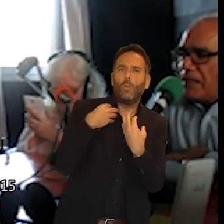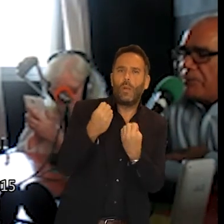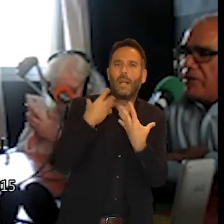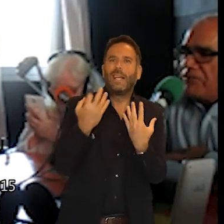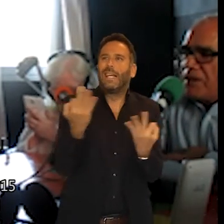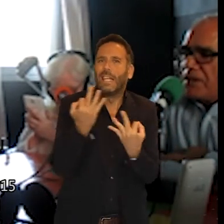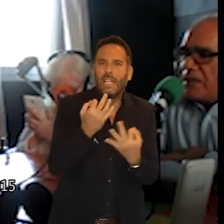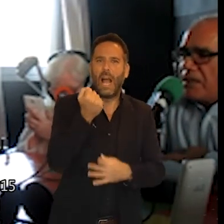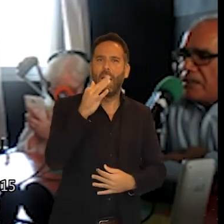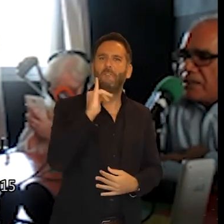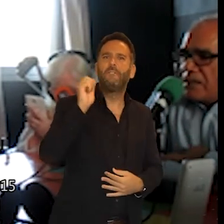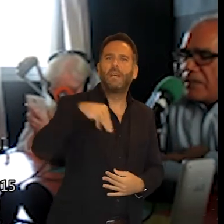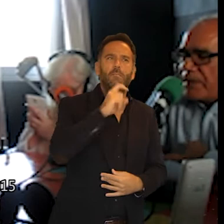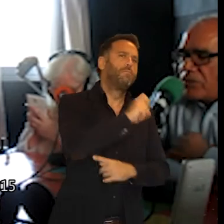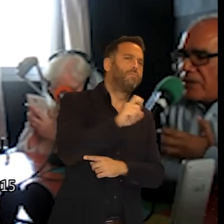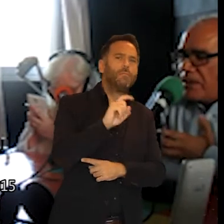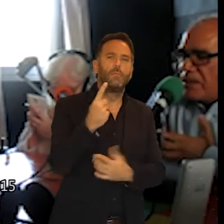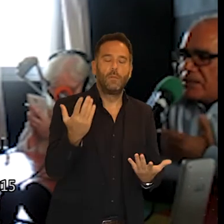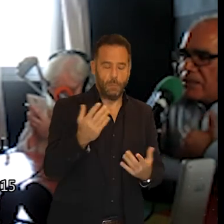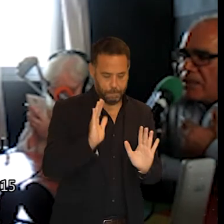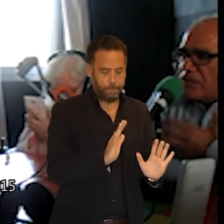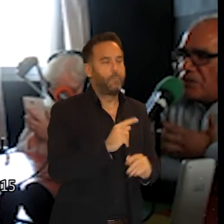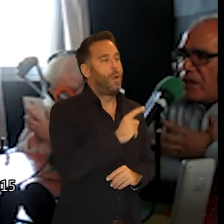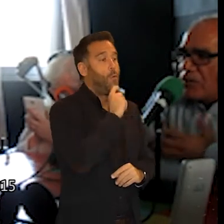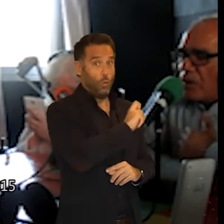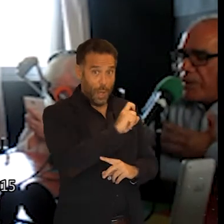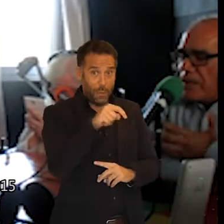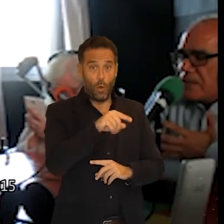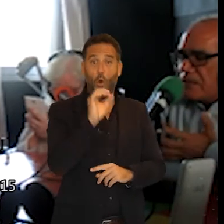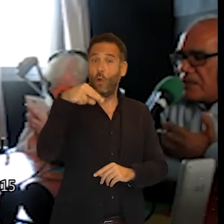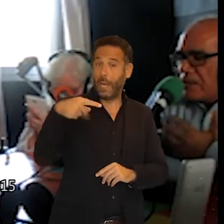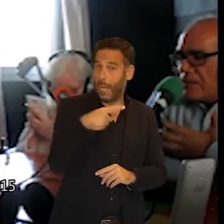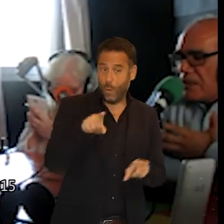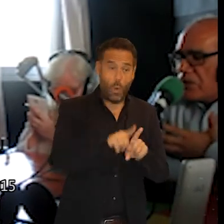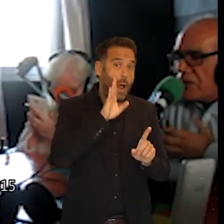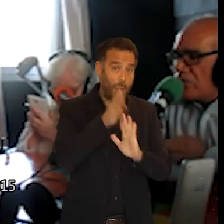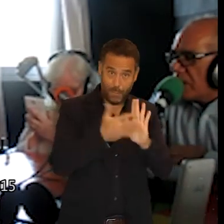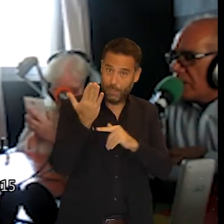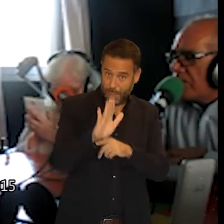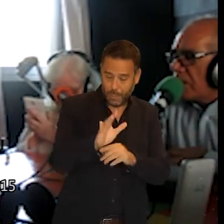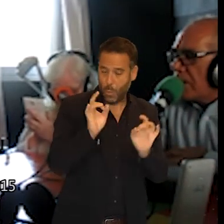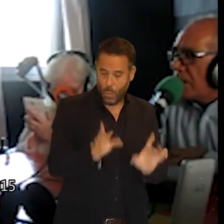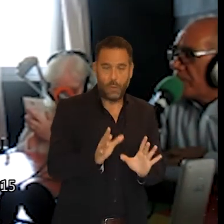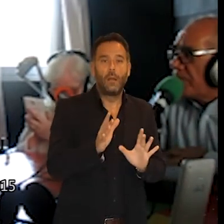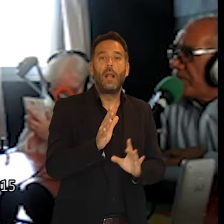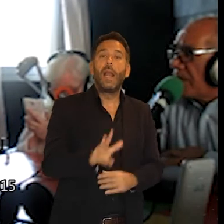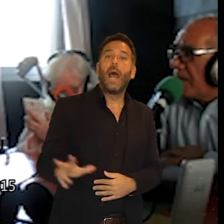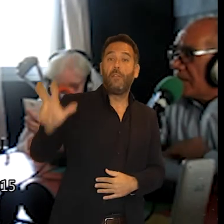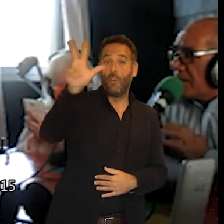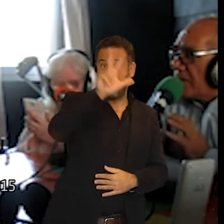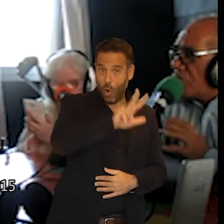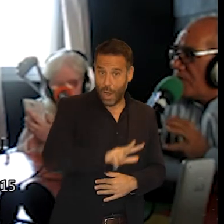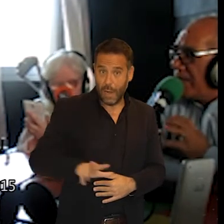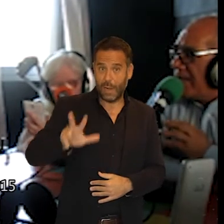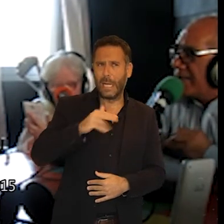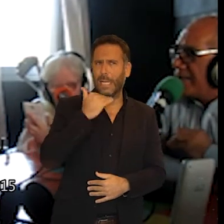nace? Pues Fundación AFIN es una ONG, como bien has dicho, que está a nivel nacional en